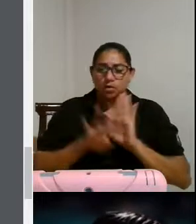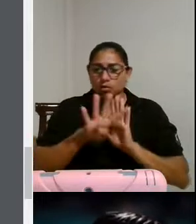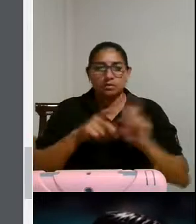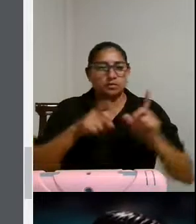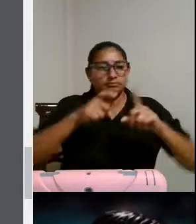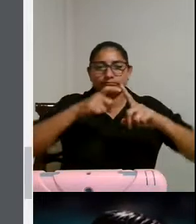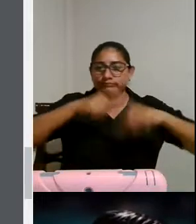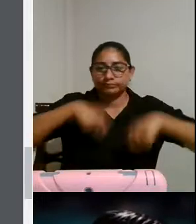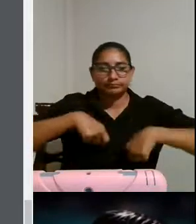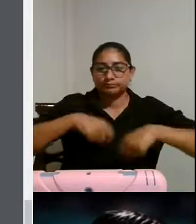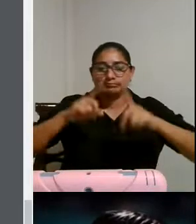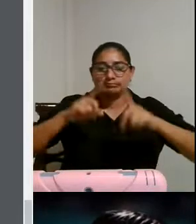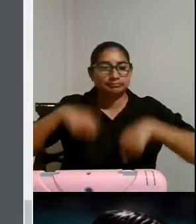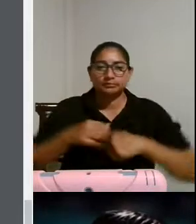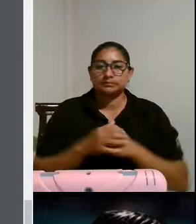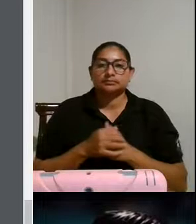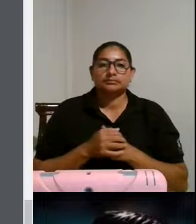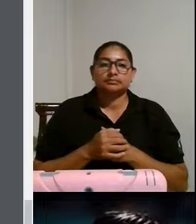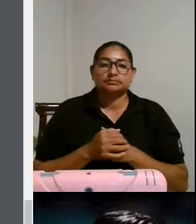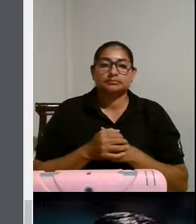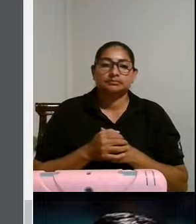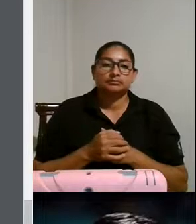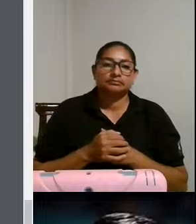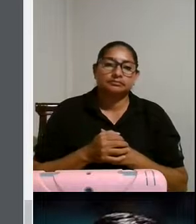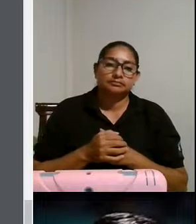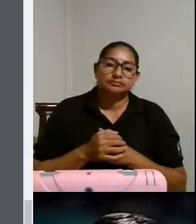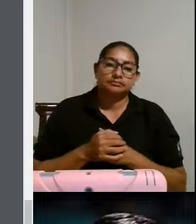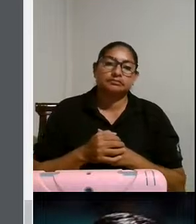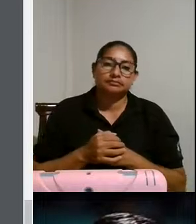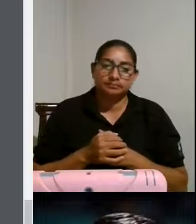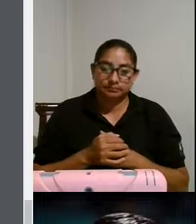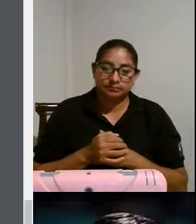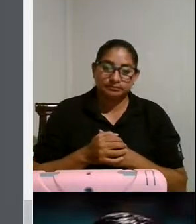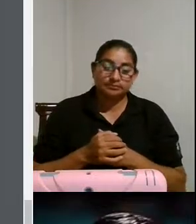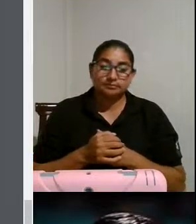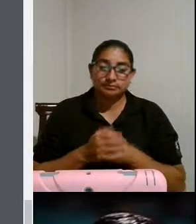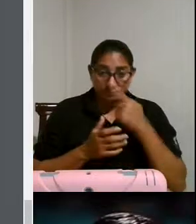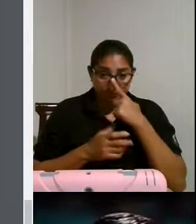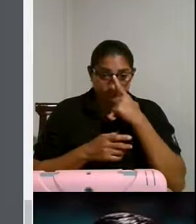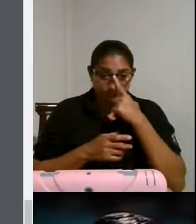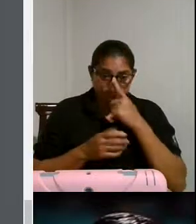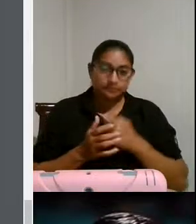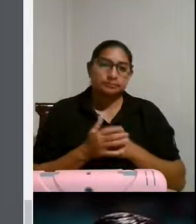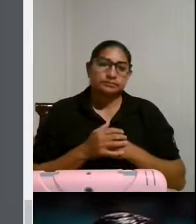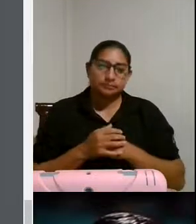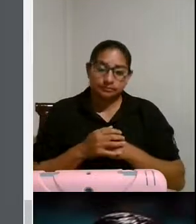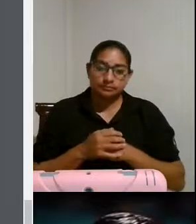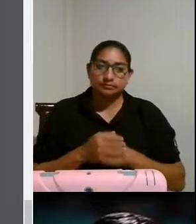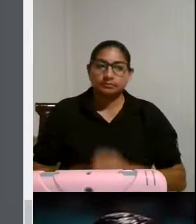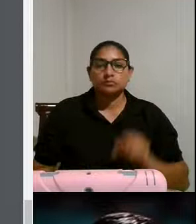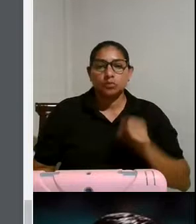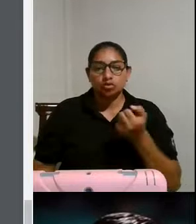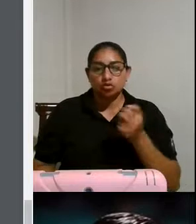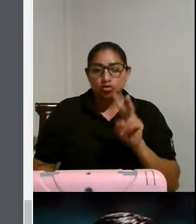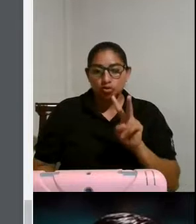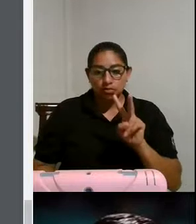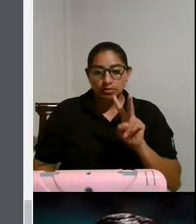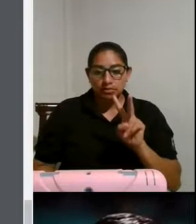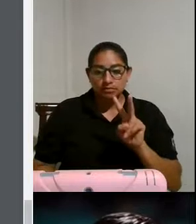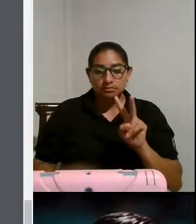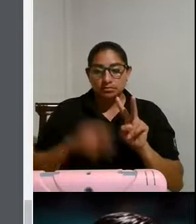eliminan. Nos queda de esta forma. Nos queda 12x por delta de